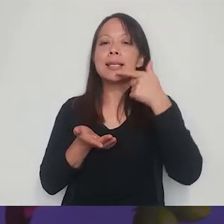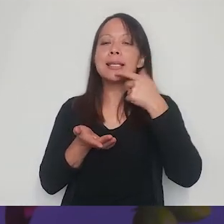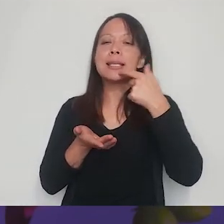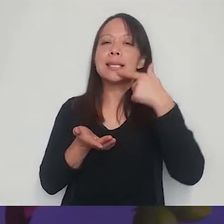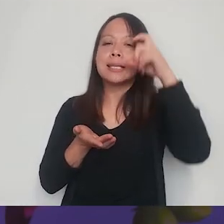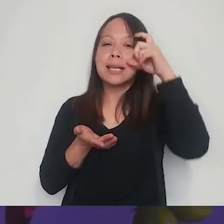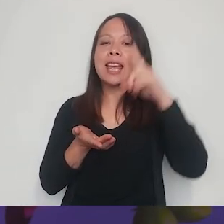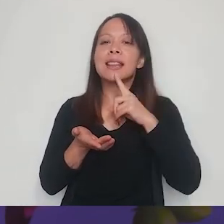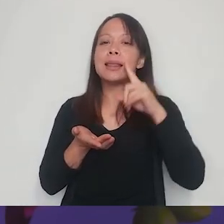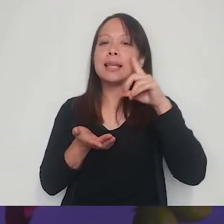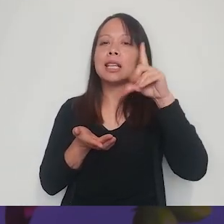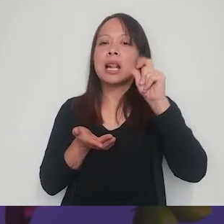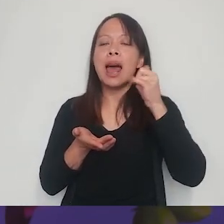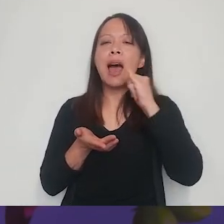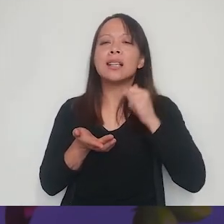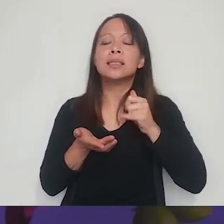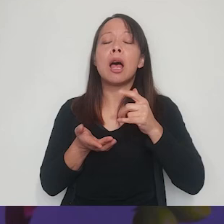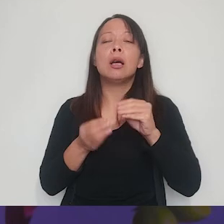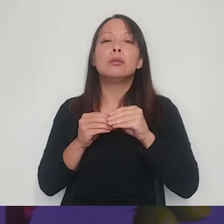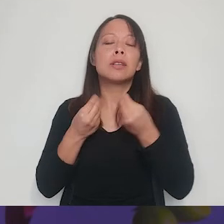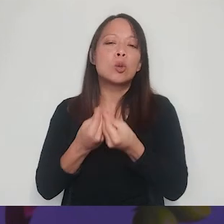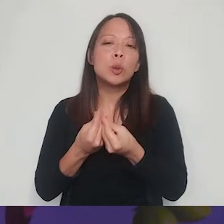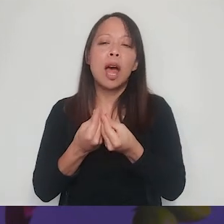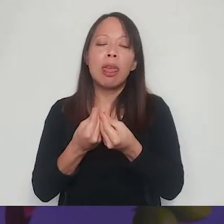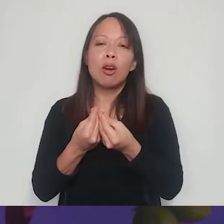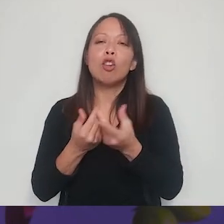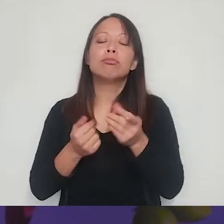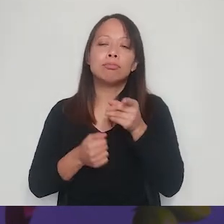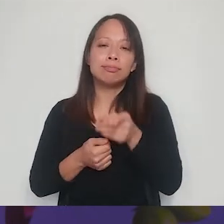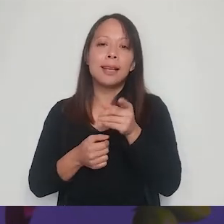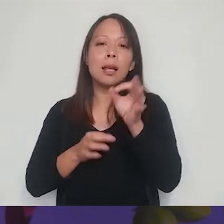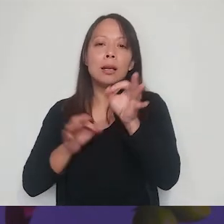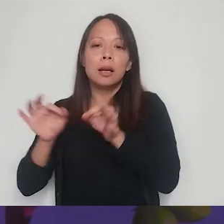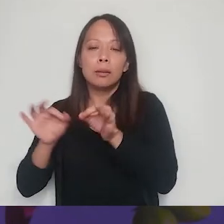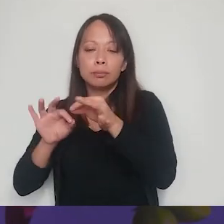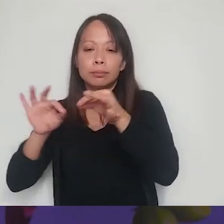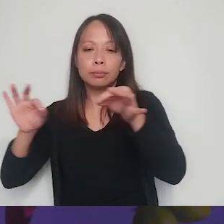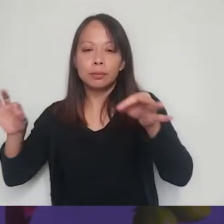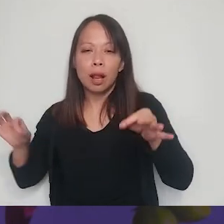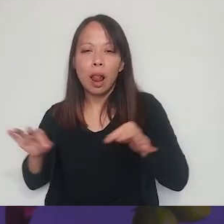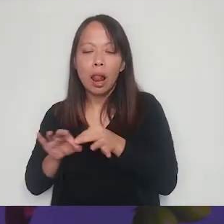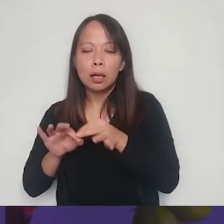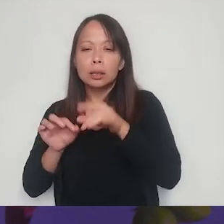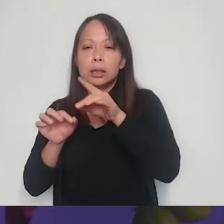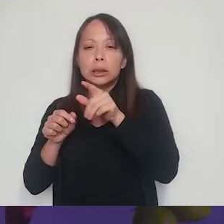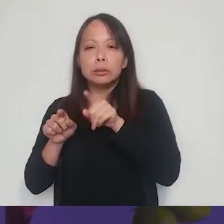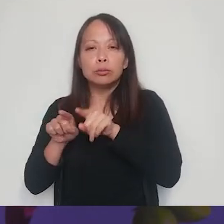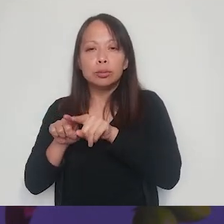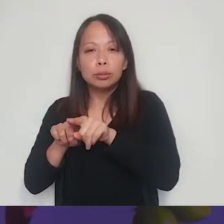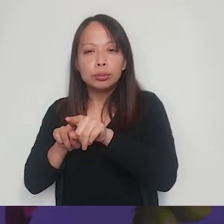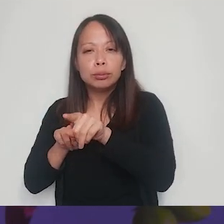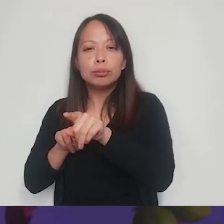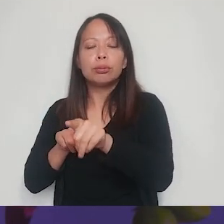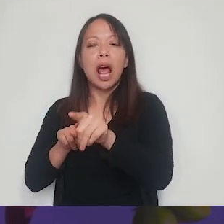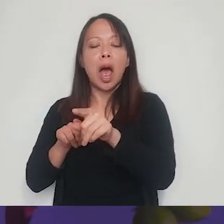de desacetilasas de histonas. En conclusión, la velocidad de la transcripción regula el splicing alternativo.